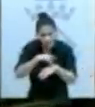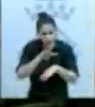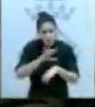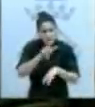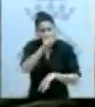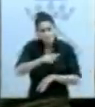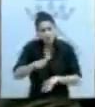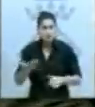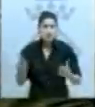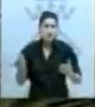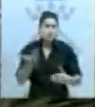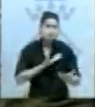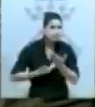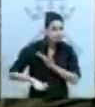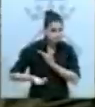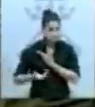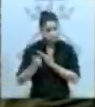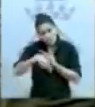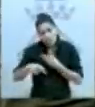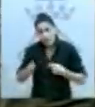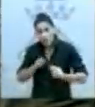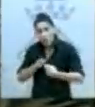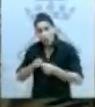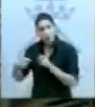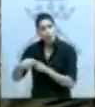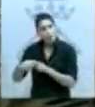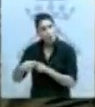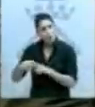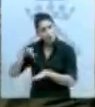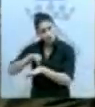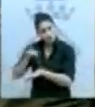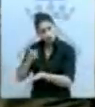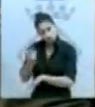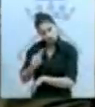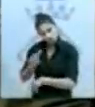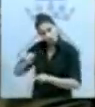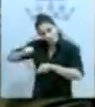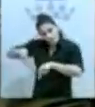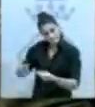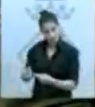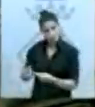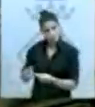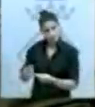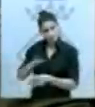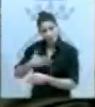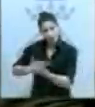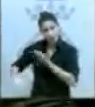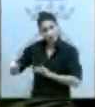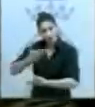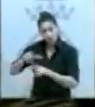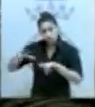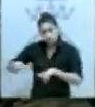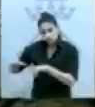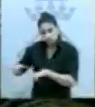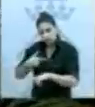en colaboración con el Colegio de Médicos, con el que tenemos firmado un convenio de colaboración y donde nos prestan algunas instalaciones para